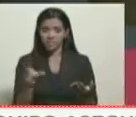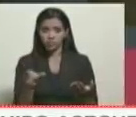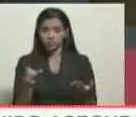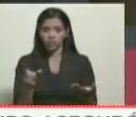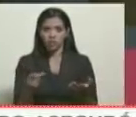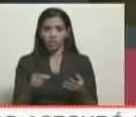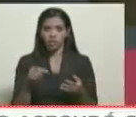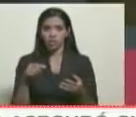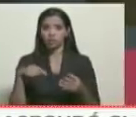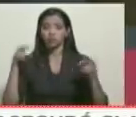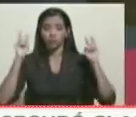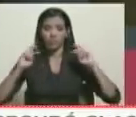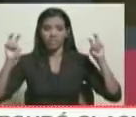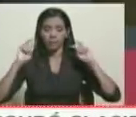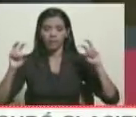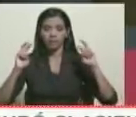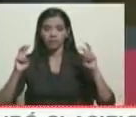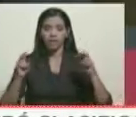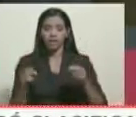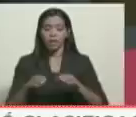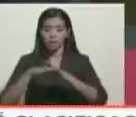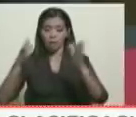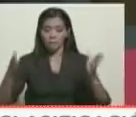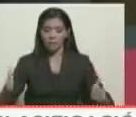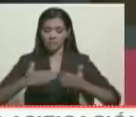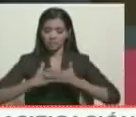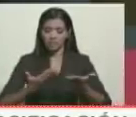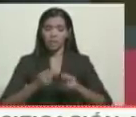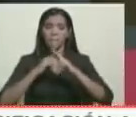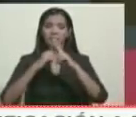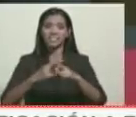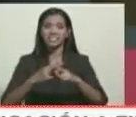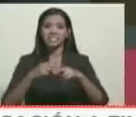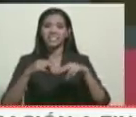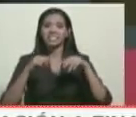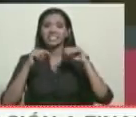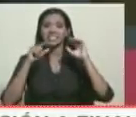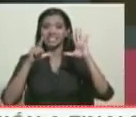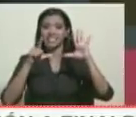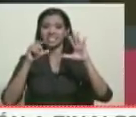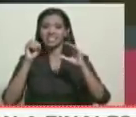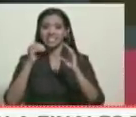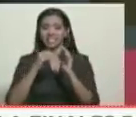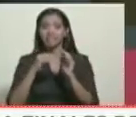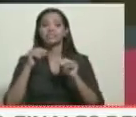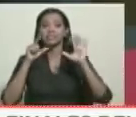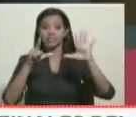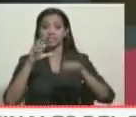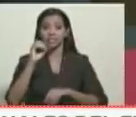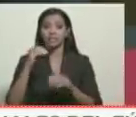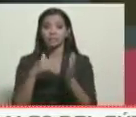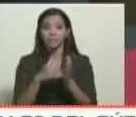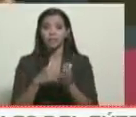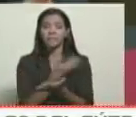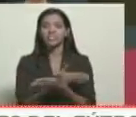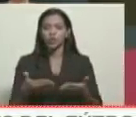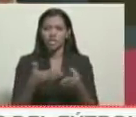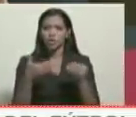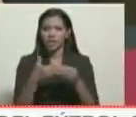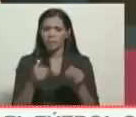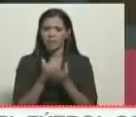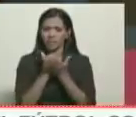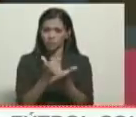Mendoza, supuestamente colocar en la mesa como préstamo 70 mil millones de dólares para salvar al pueblo de Venezuela.